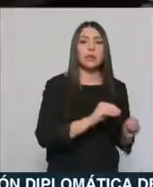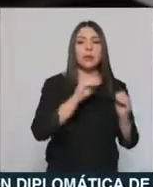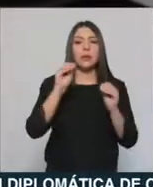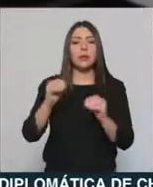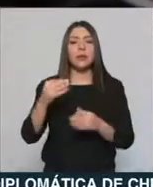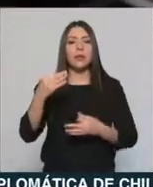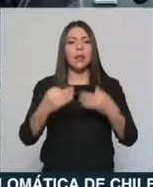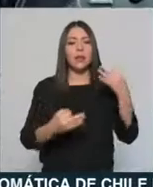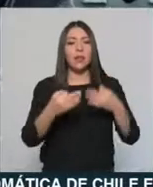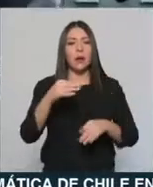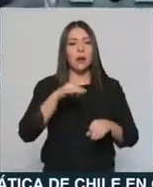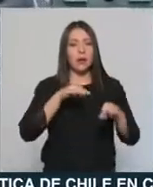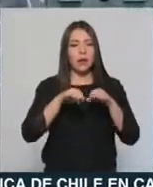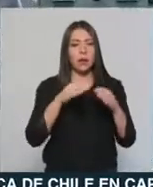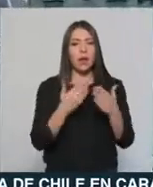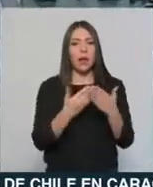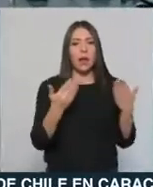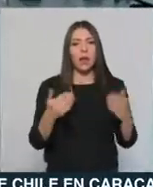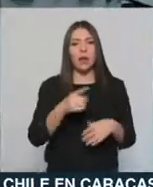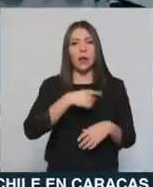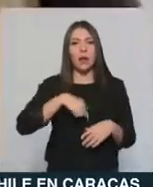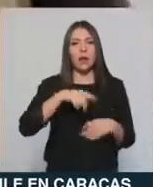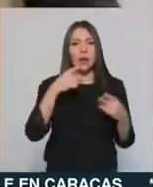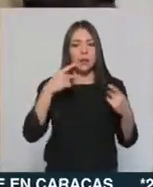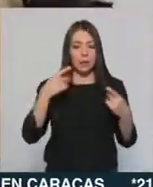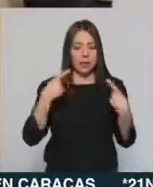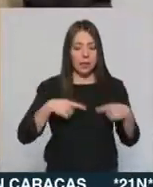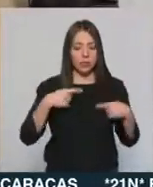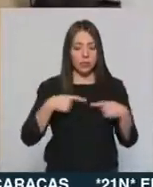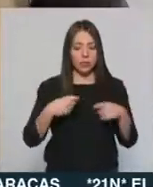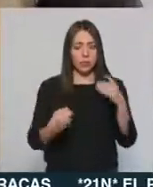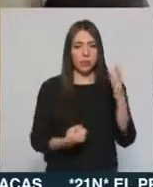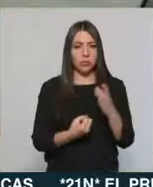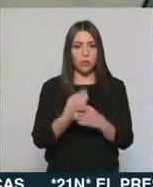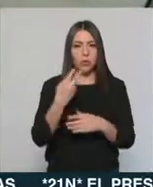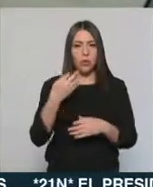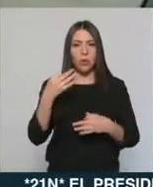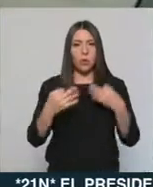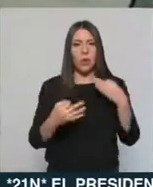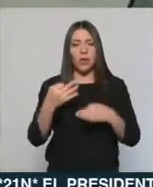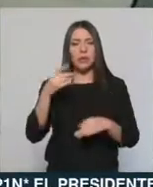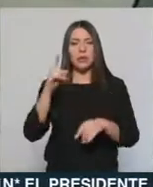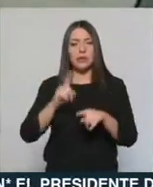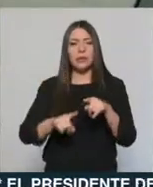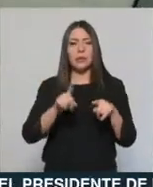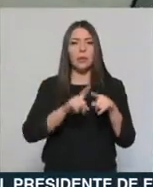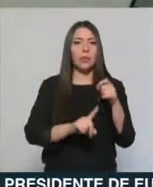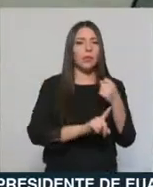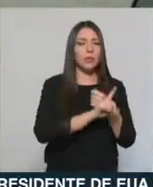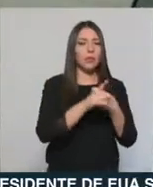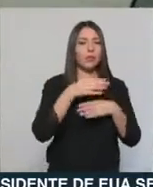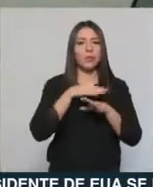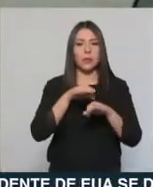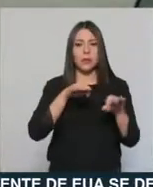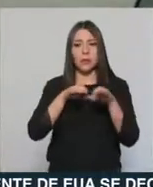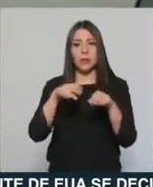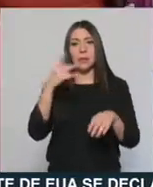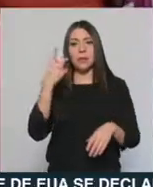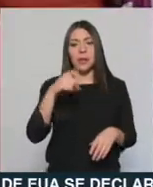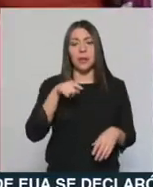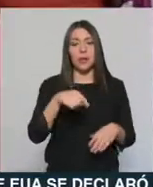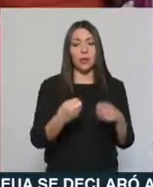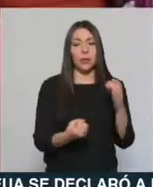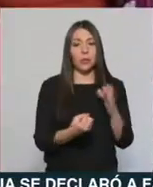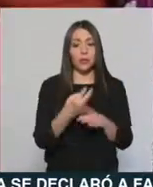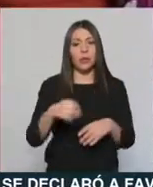señalas efectivamente, ahora van a ser jueces los que van a resolver las controversias laborales, pero esta parte es interesante porque